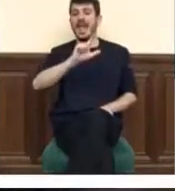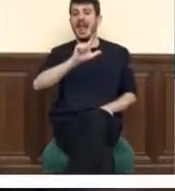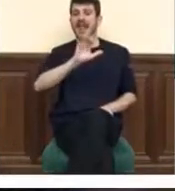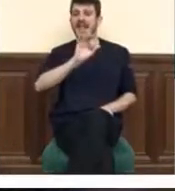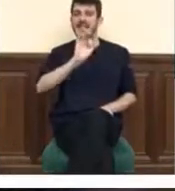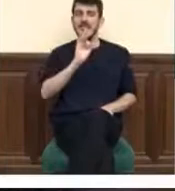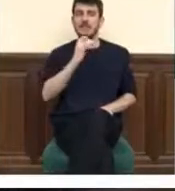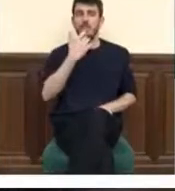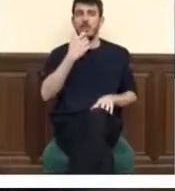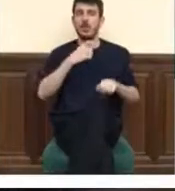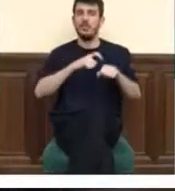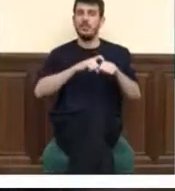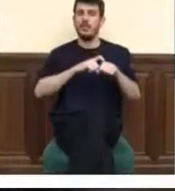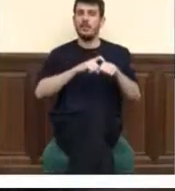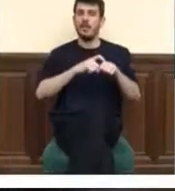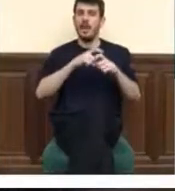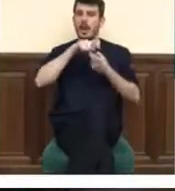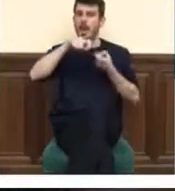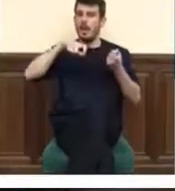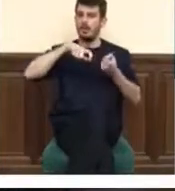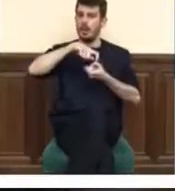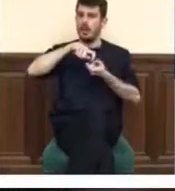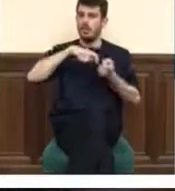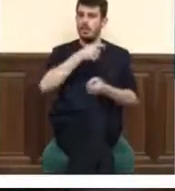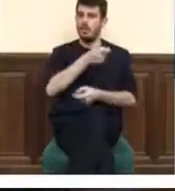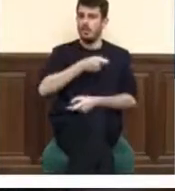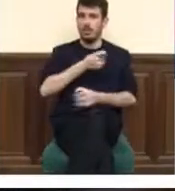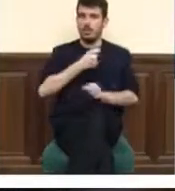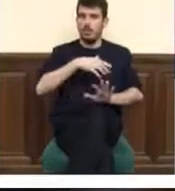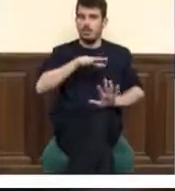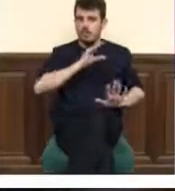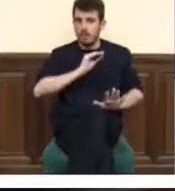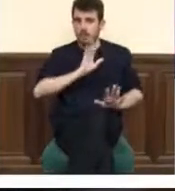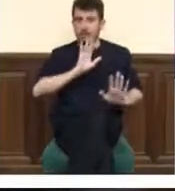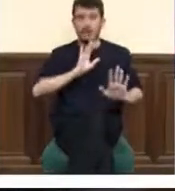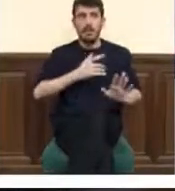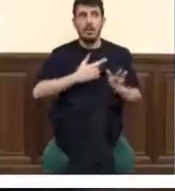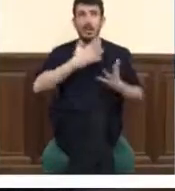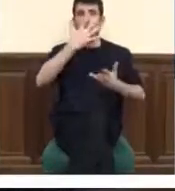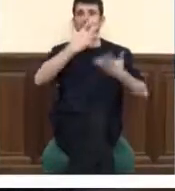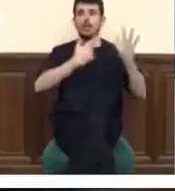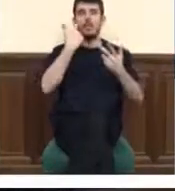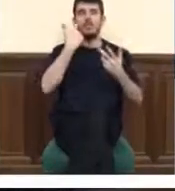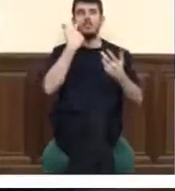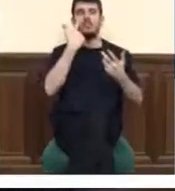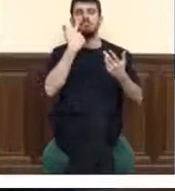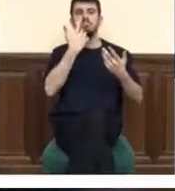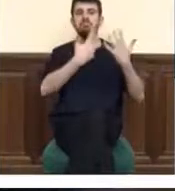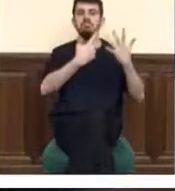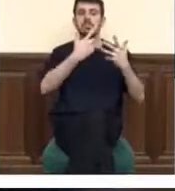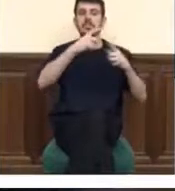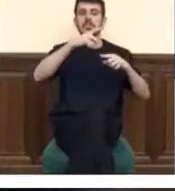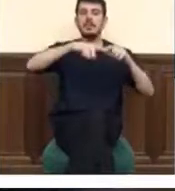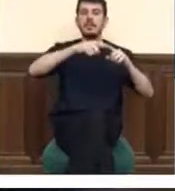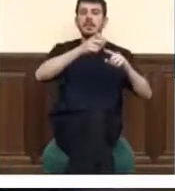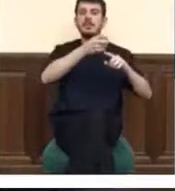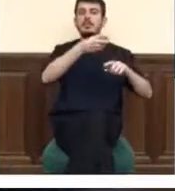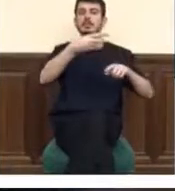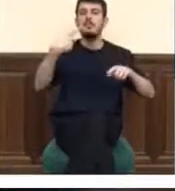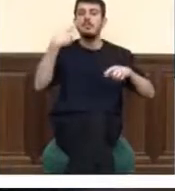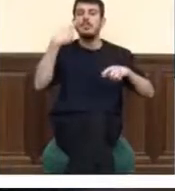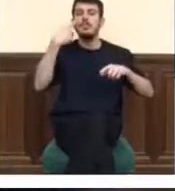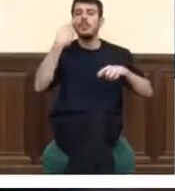paga con carácter anual. Se hace un cálculo económico y en función de eso queda una cuota